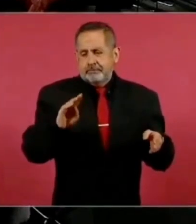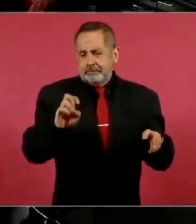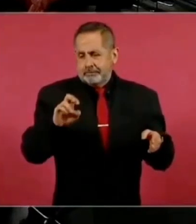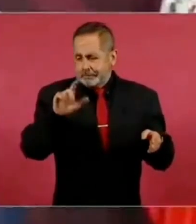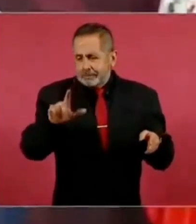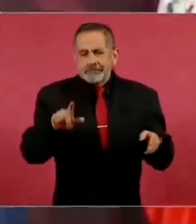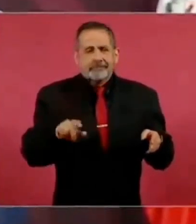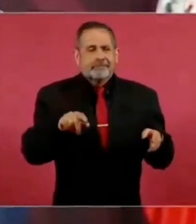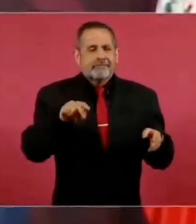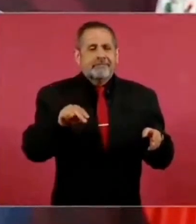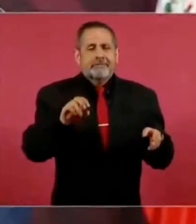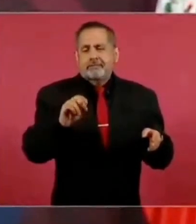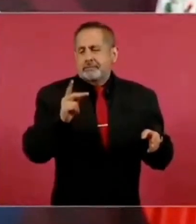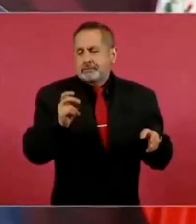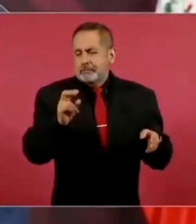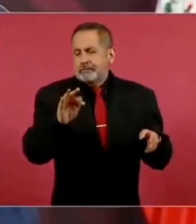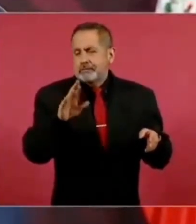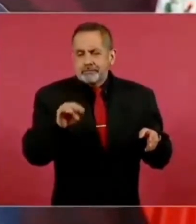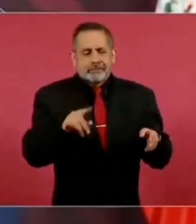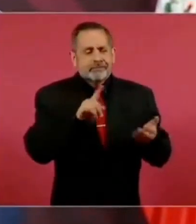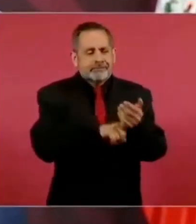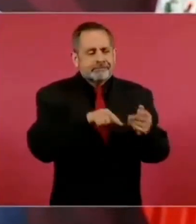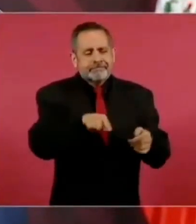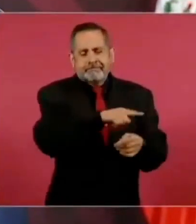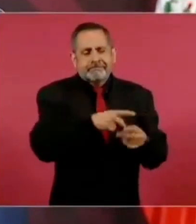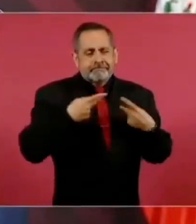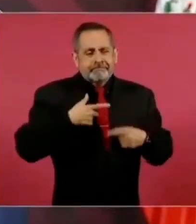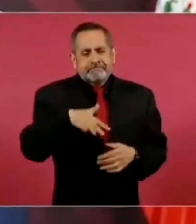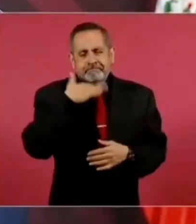conservador y corrupto,